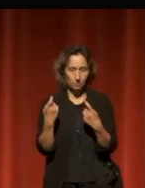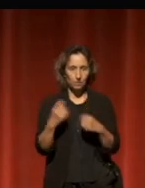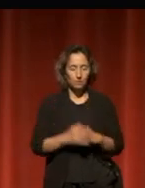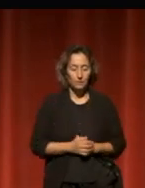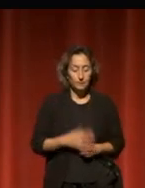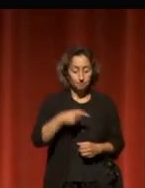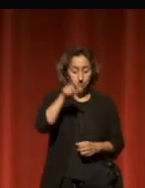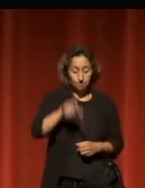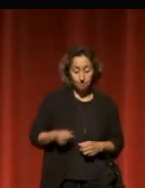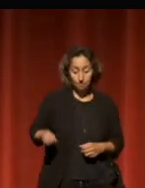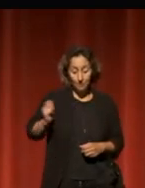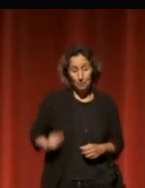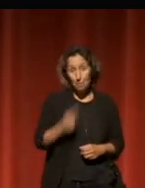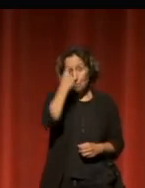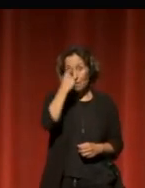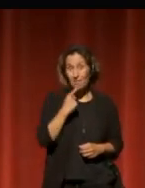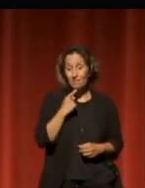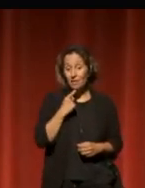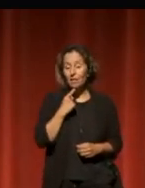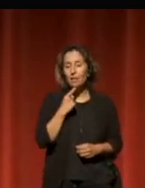perfiles profesionales.